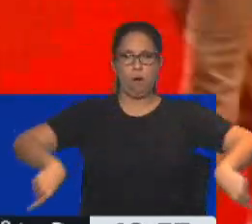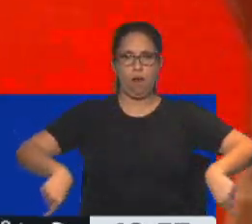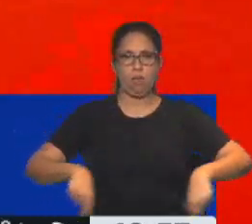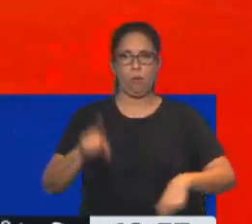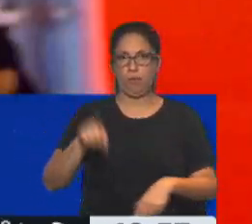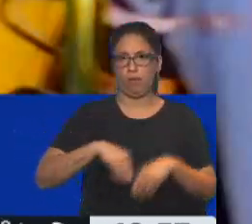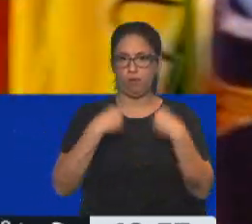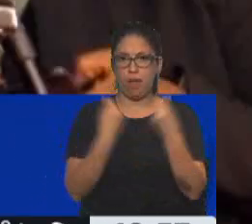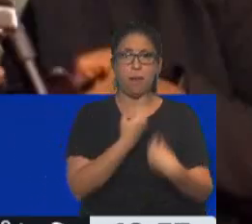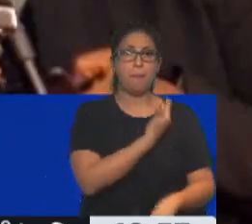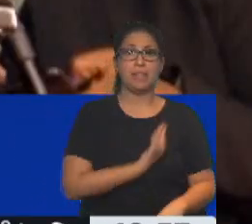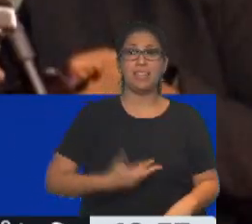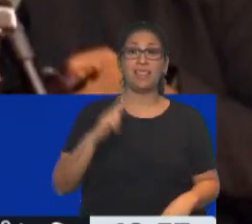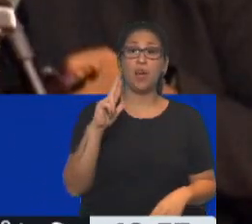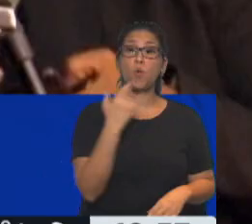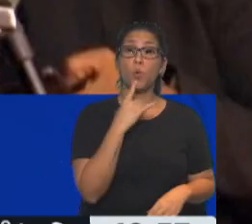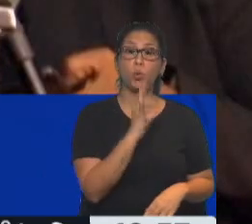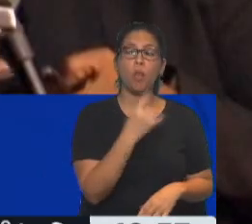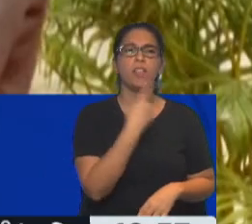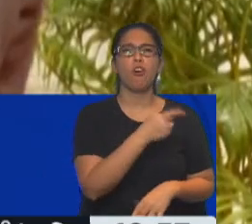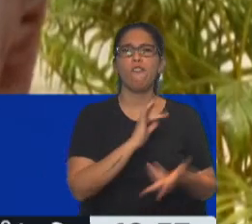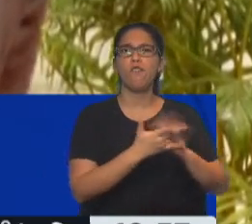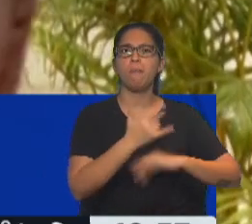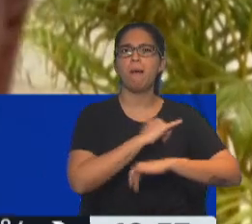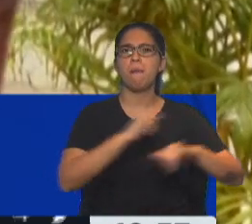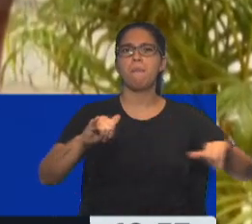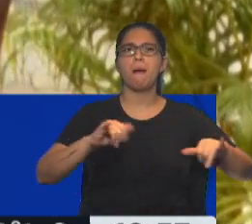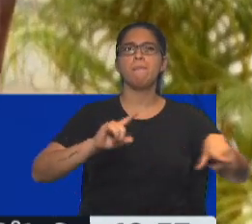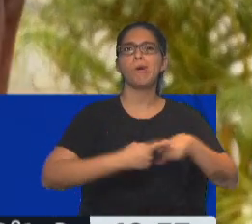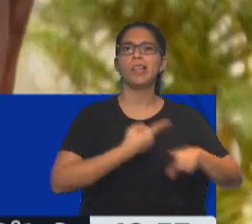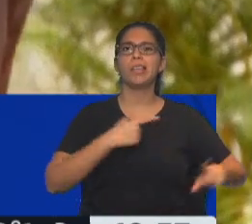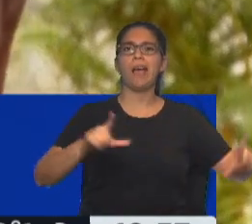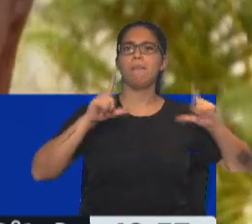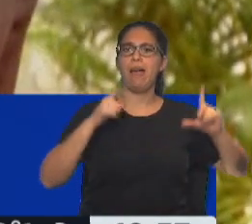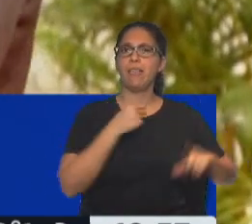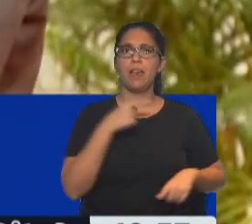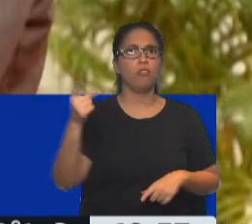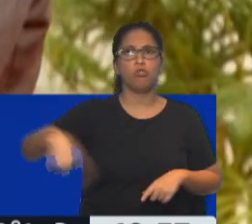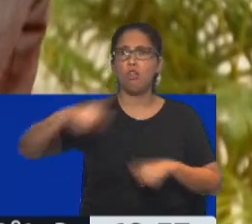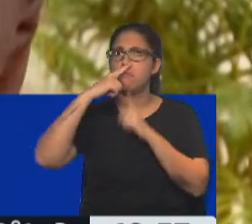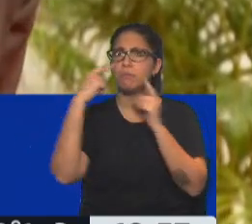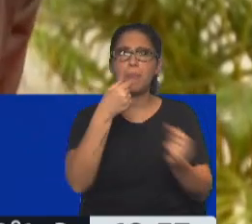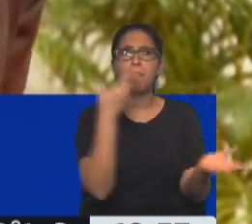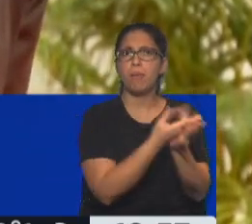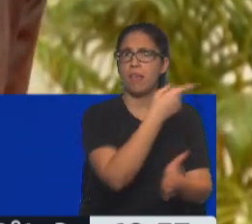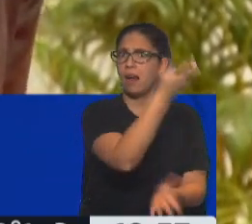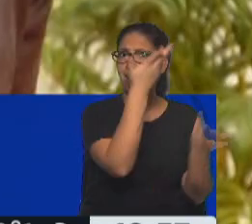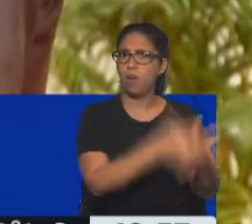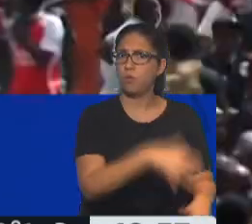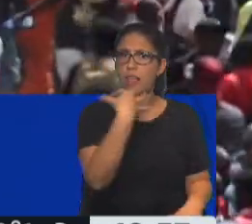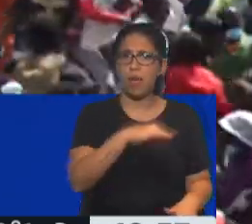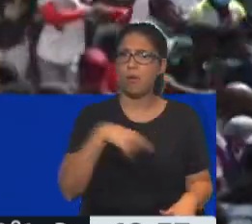Ruto fue tomado como una cuestión marketing político y los manifestantes que piden su renuncia prometen continuar con las